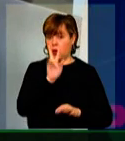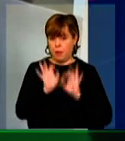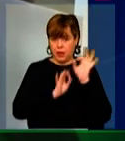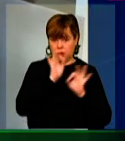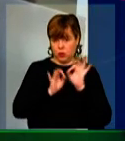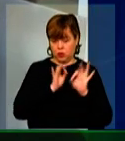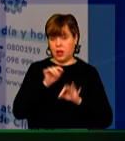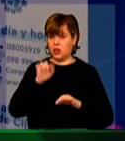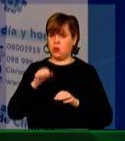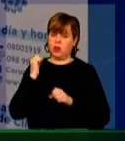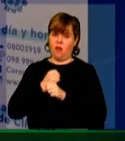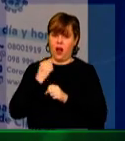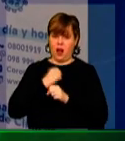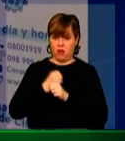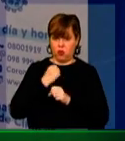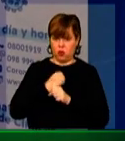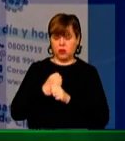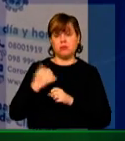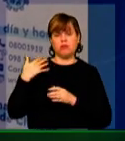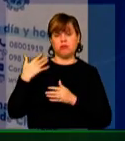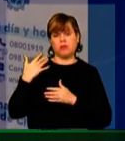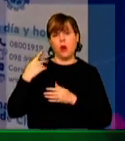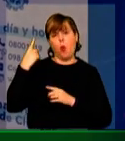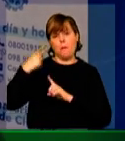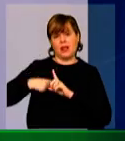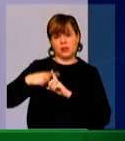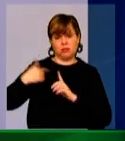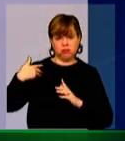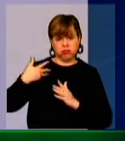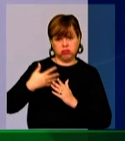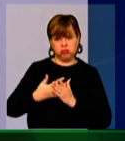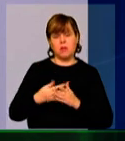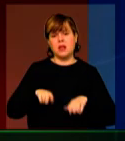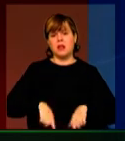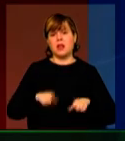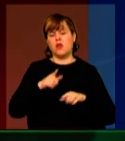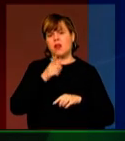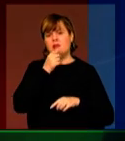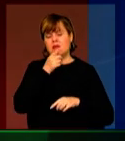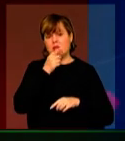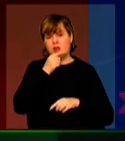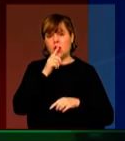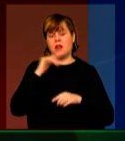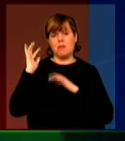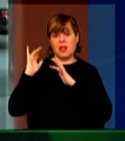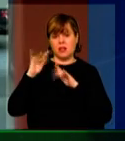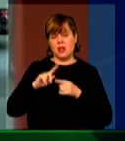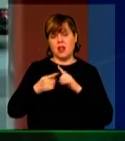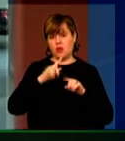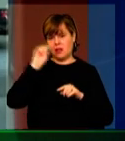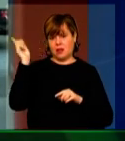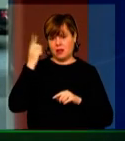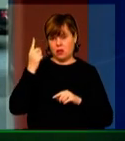Esto lo venimos trabajando hace más de un mes con Ministerio del Interior, Migraciones y con el Ministerio de Relaciones